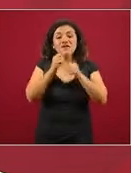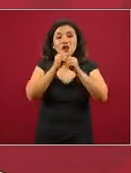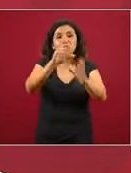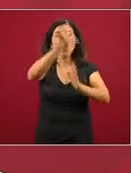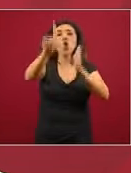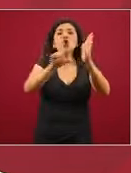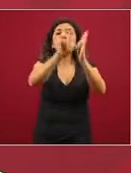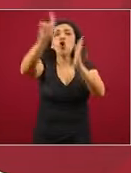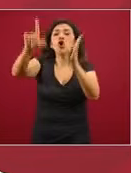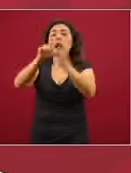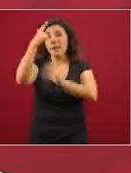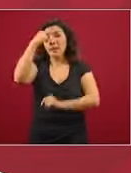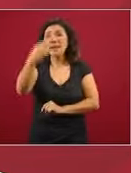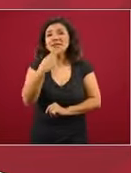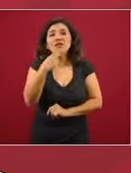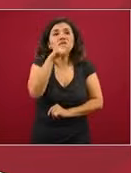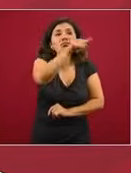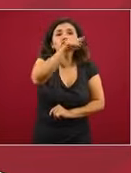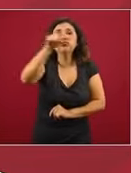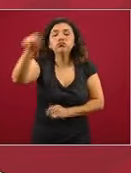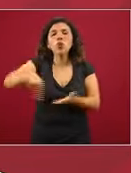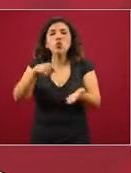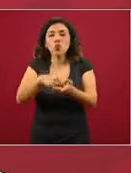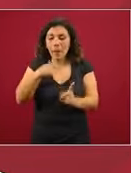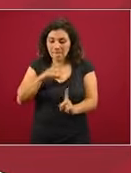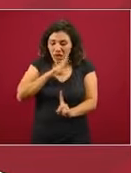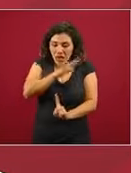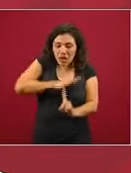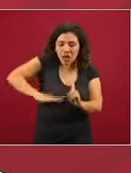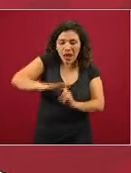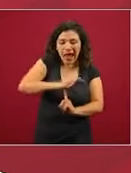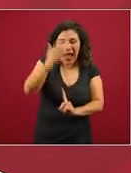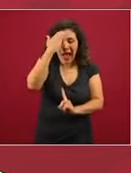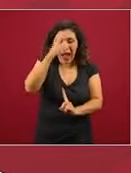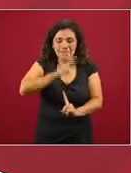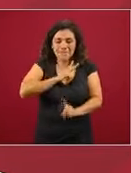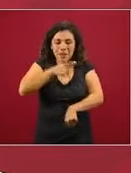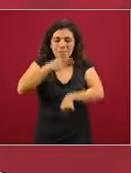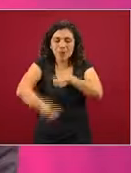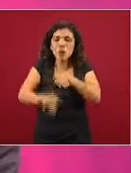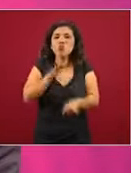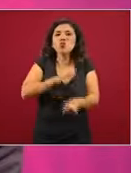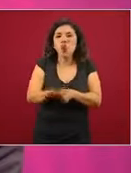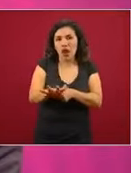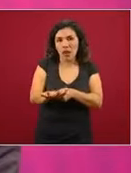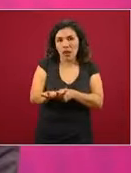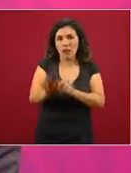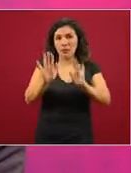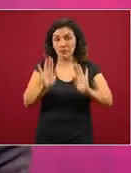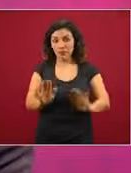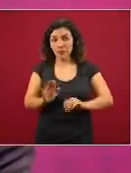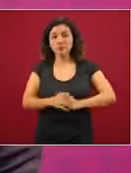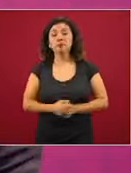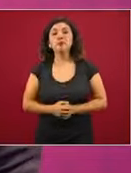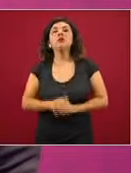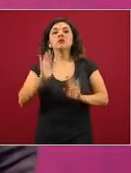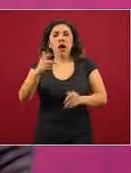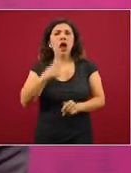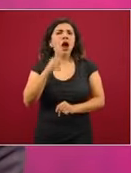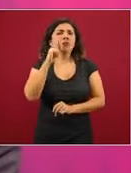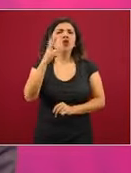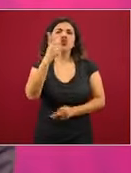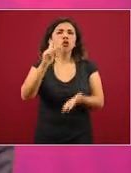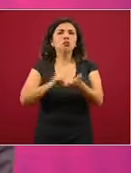local que le sirva a usted para identificar el sitio donde vive, en qué situación se encuentra. Y ya recorrimos